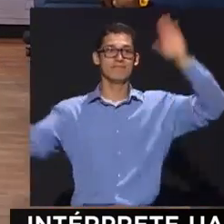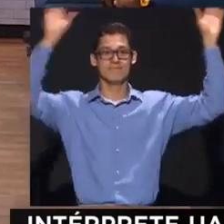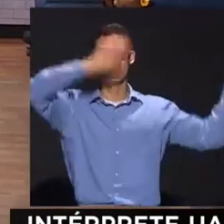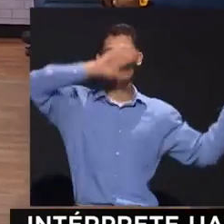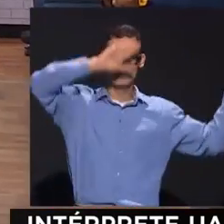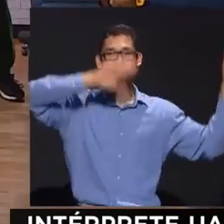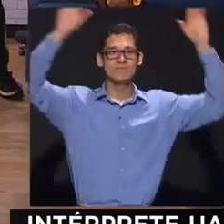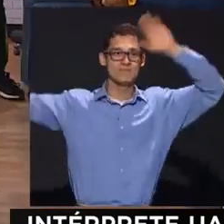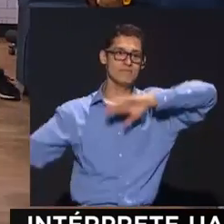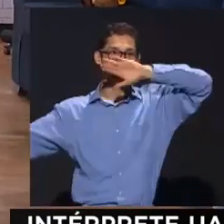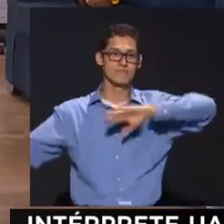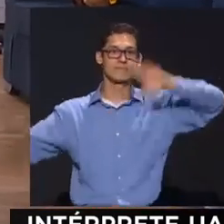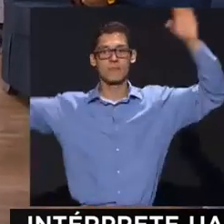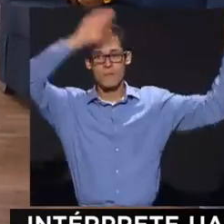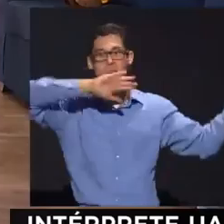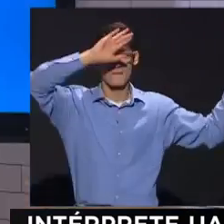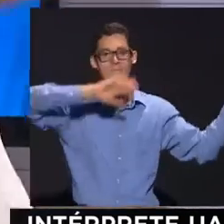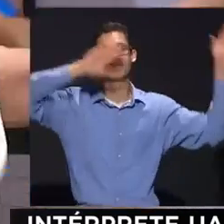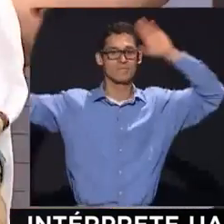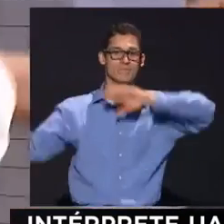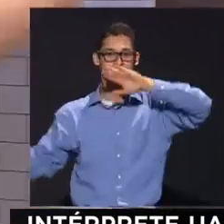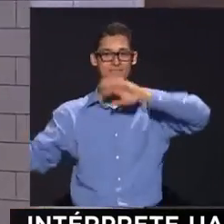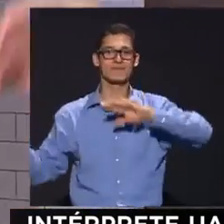derecha izquierda bueno